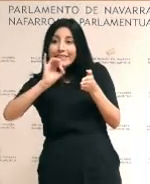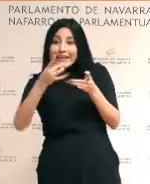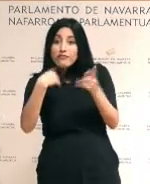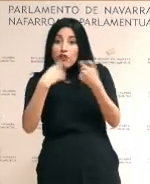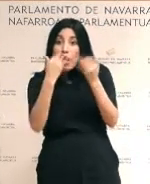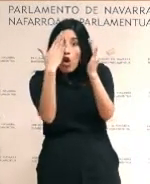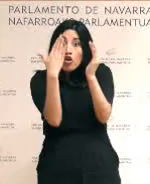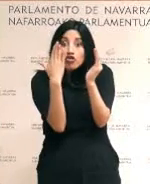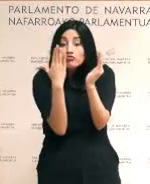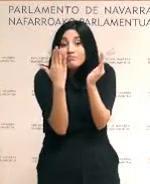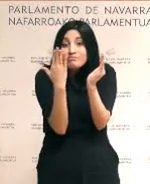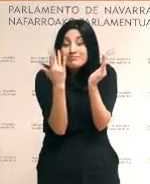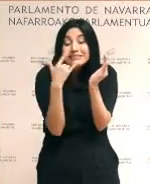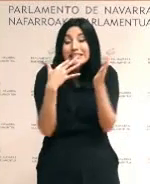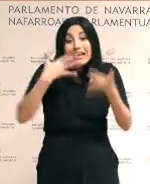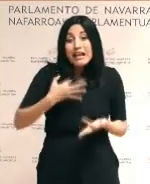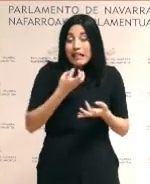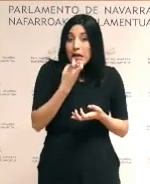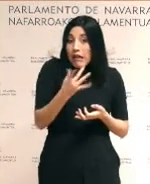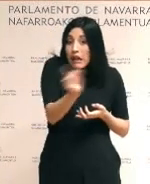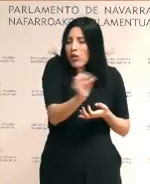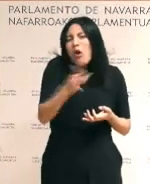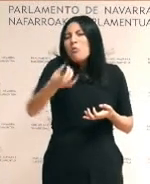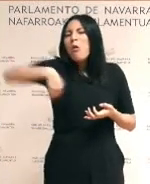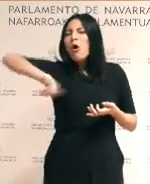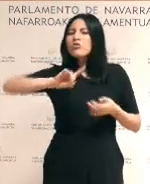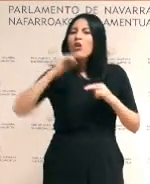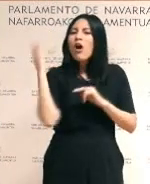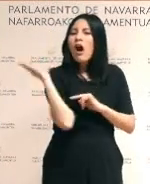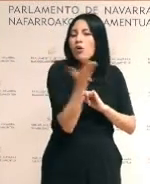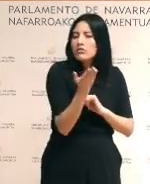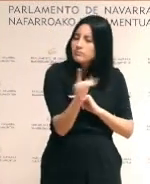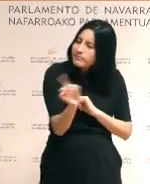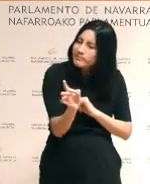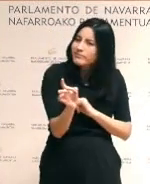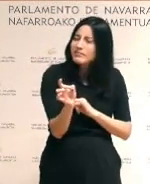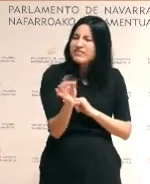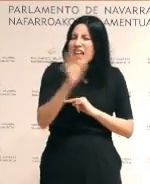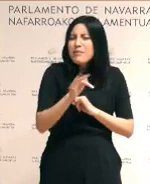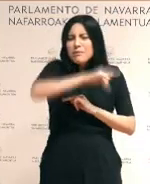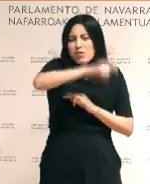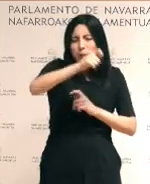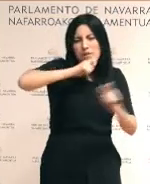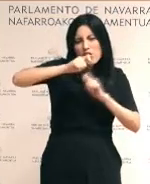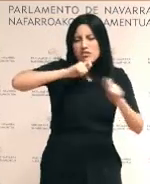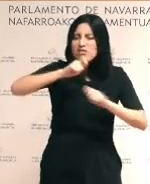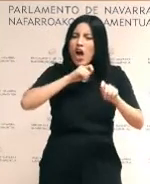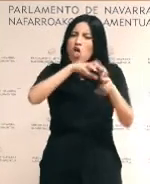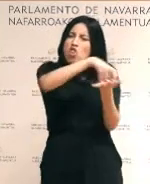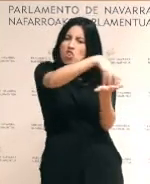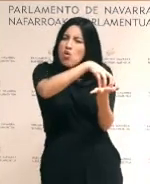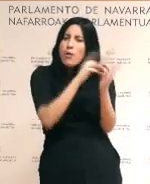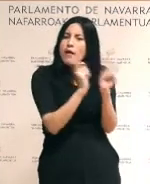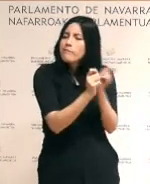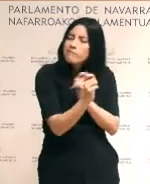al periodismo en sus teorías conspiranoicas del trumpismo, la derecha y la ultraderecha y que deje de cuestionar a los periodistas. En una democracia